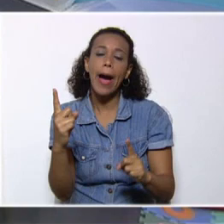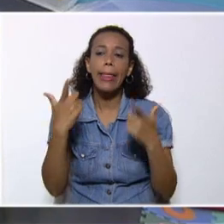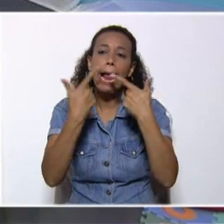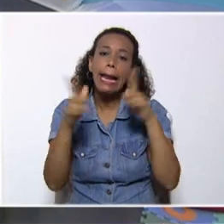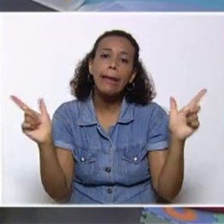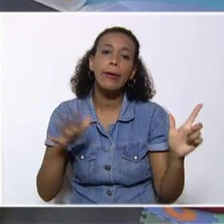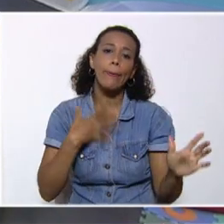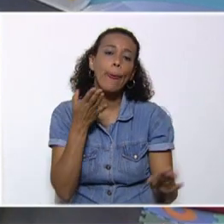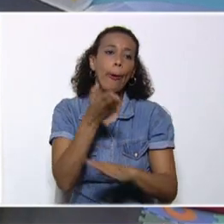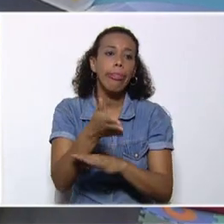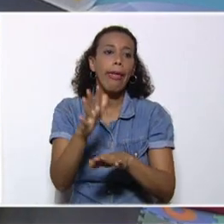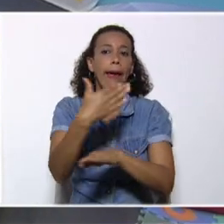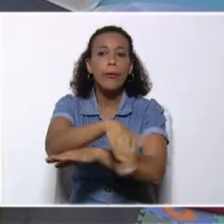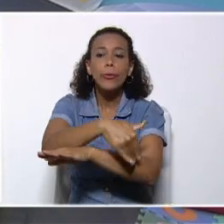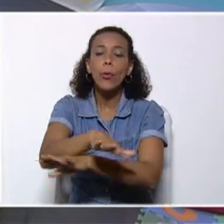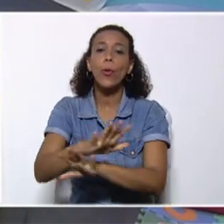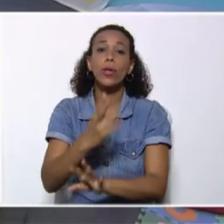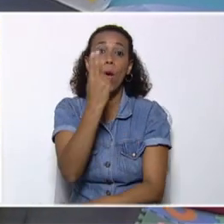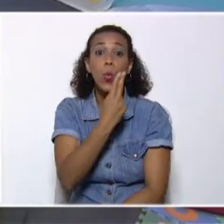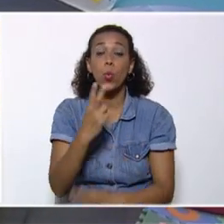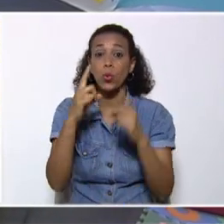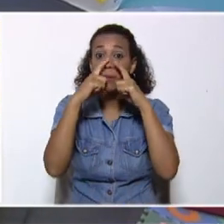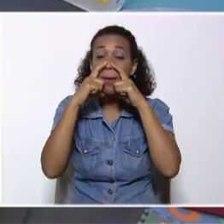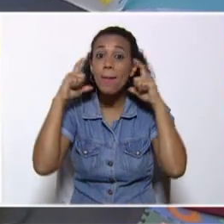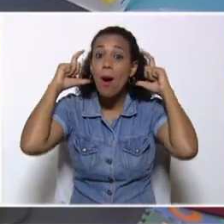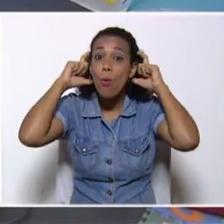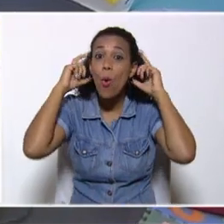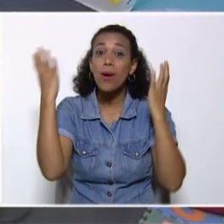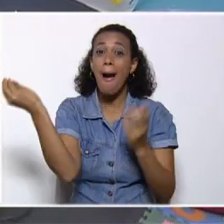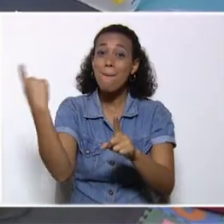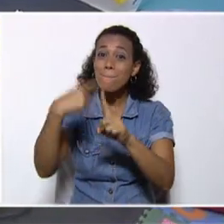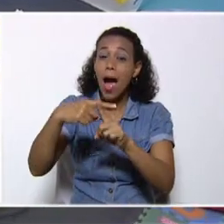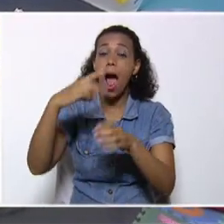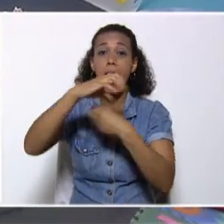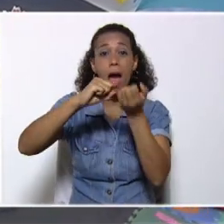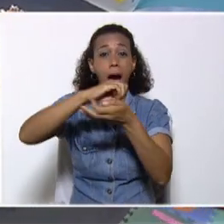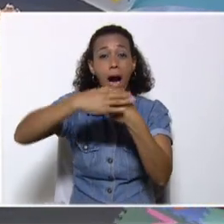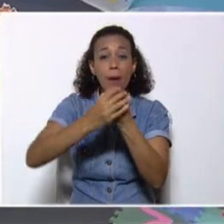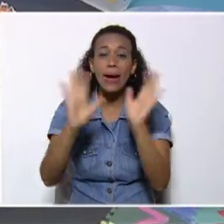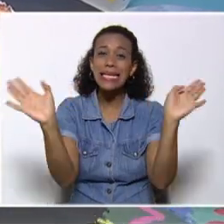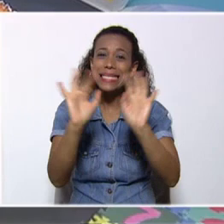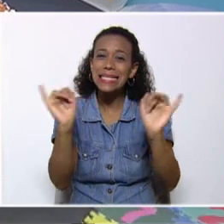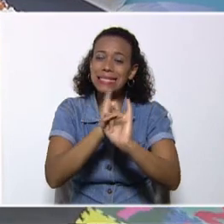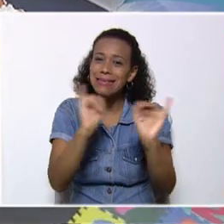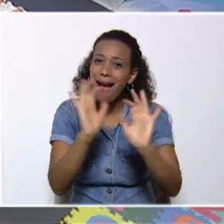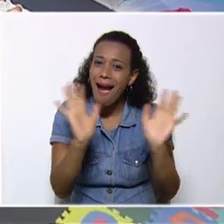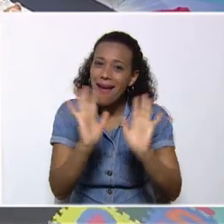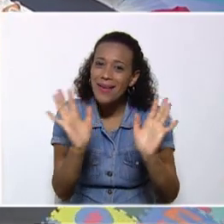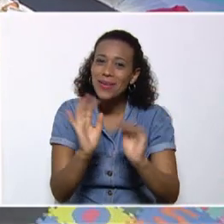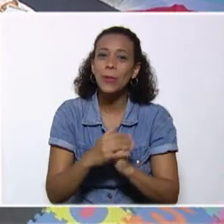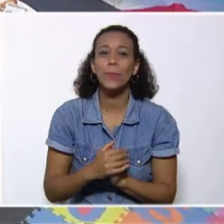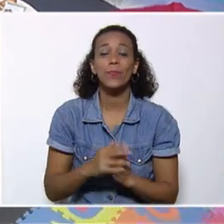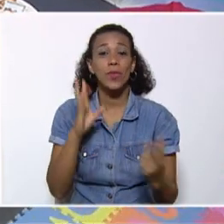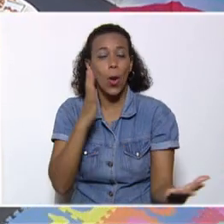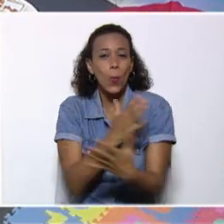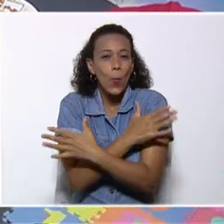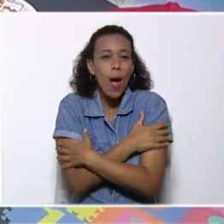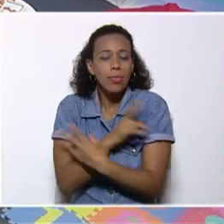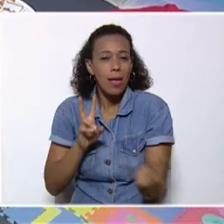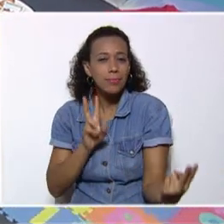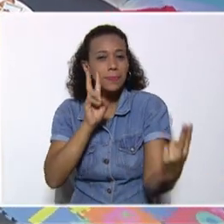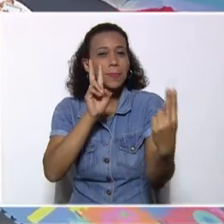casa, el uso del tapaboca y el lavado constante con mucha agua y jabón. Chao, me despido, un